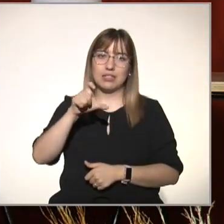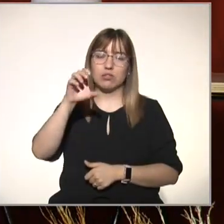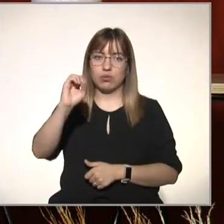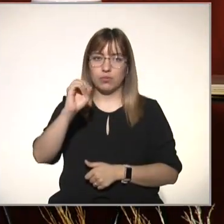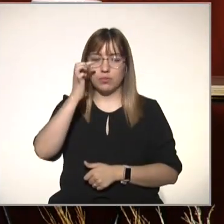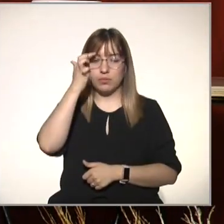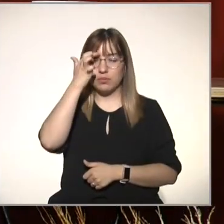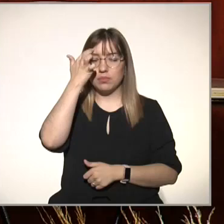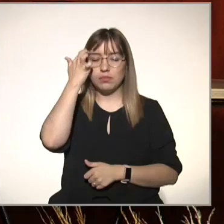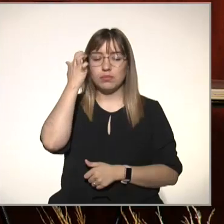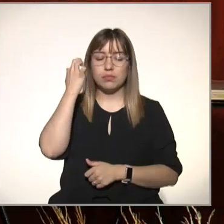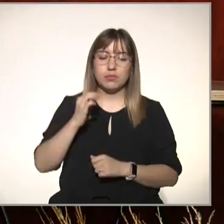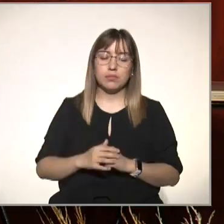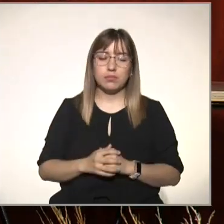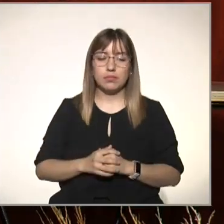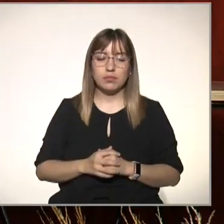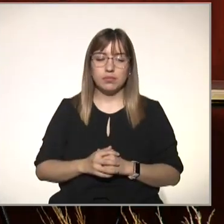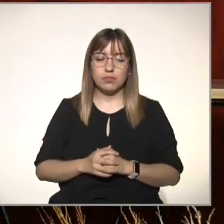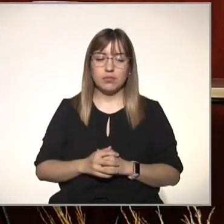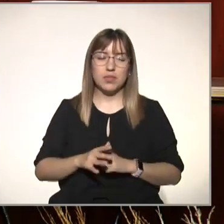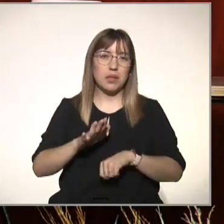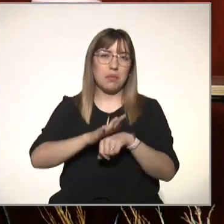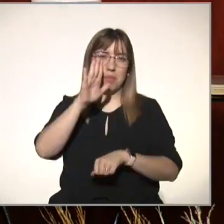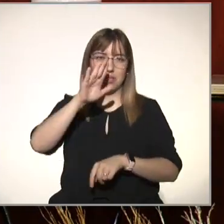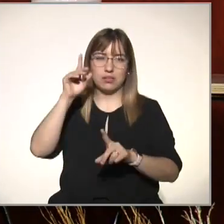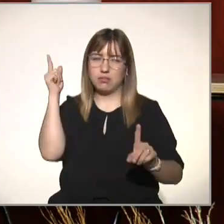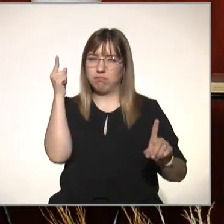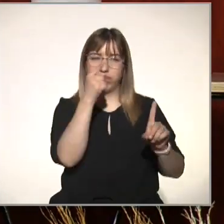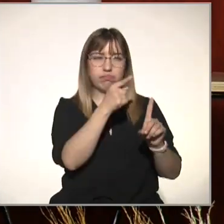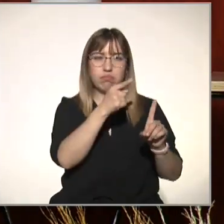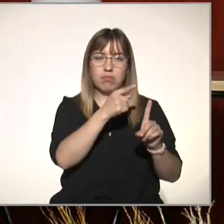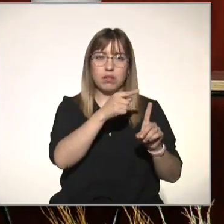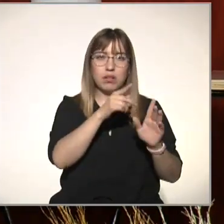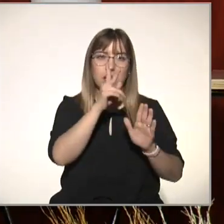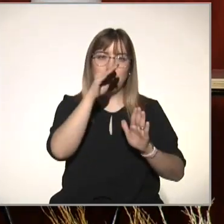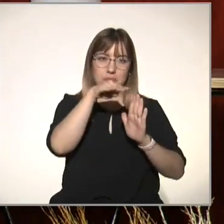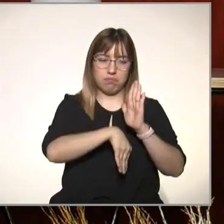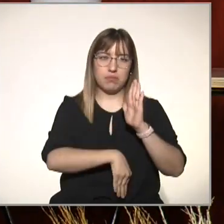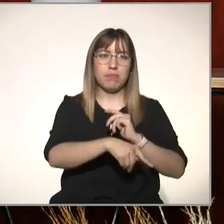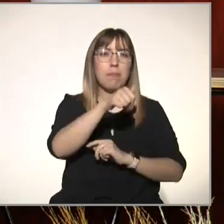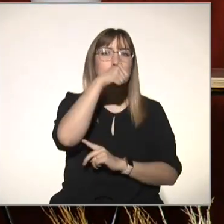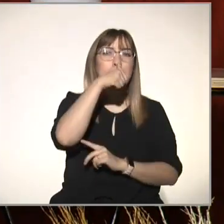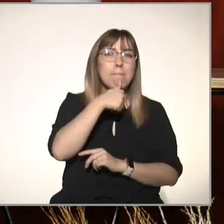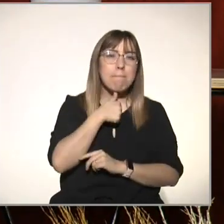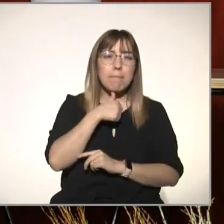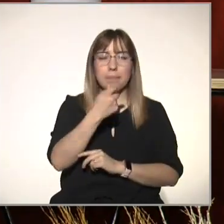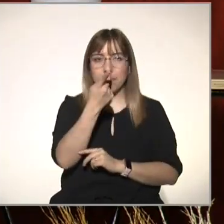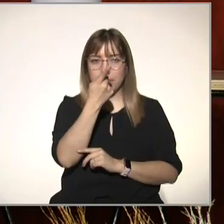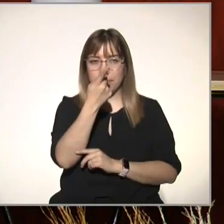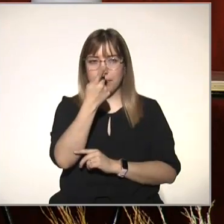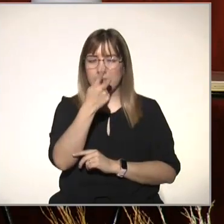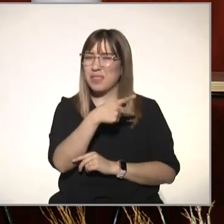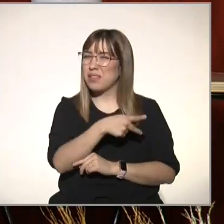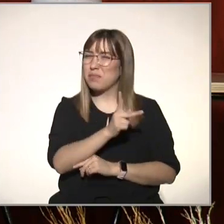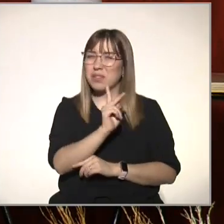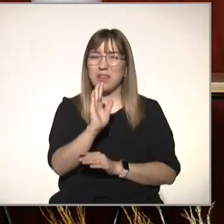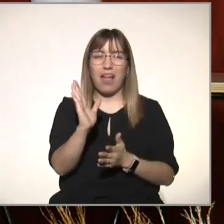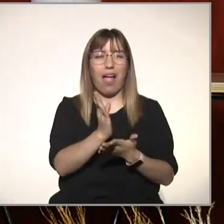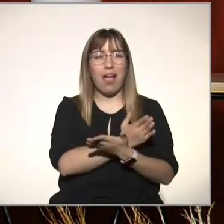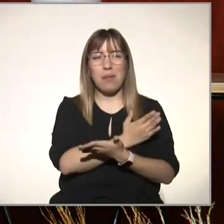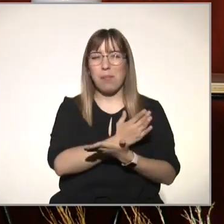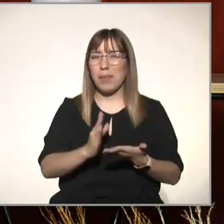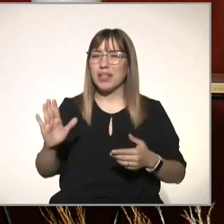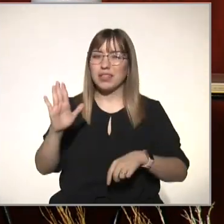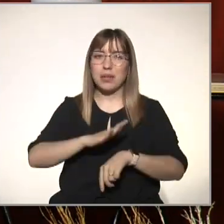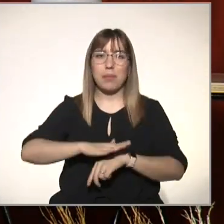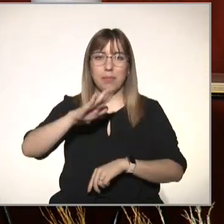sexo, muchas veces pensamos en los genitales, en pene, vulva, pero va mucho más allá. También hay